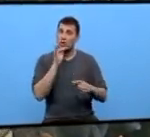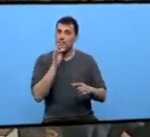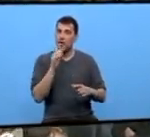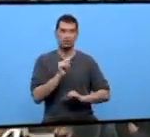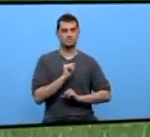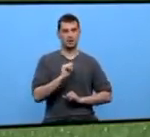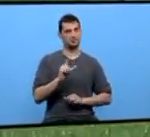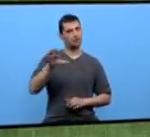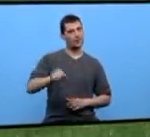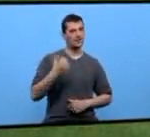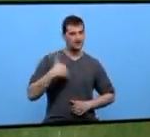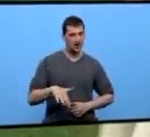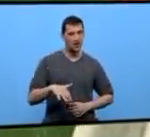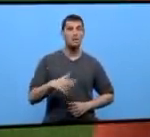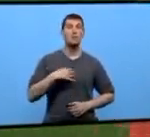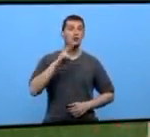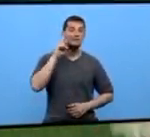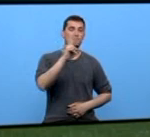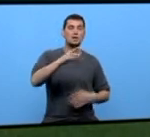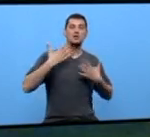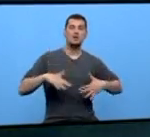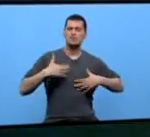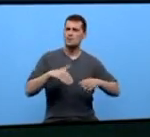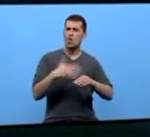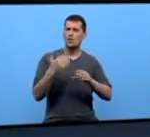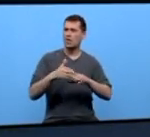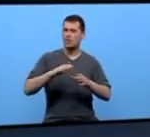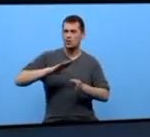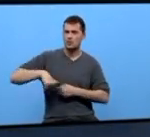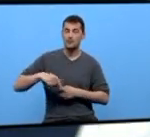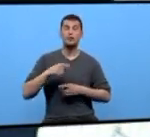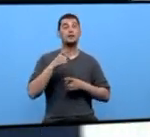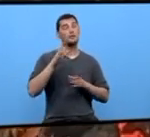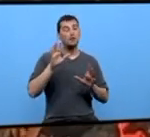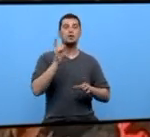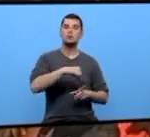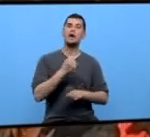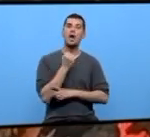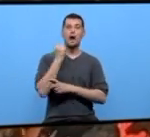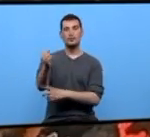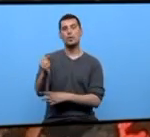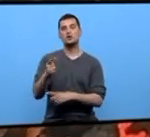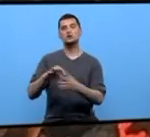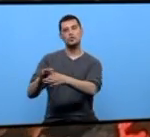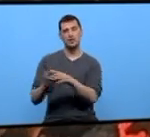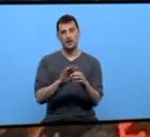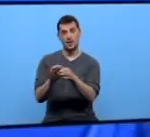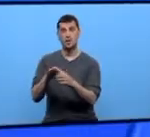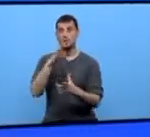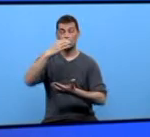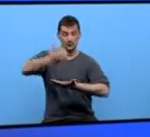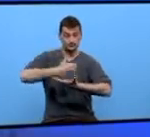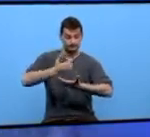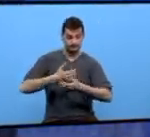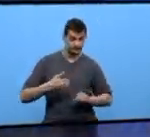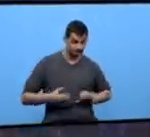máis. Ademais de ver as últimas tendencias, asistir ao desfile supón apoiar unha causa solidaria. A totalidade da recadación vai